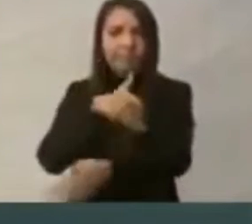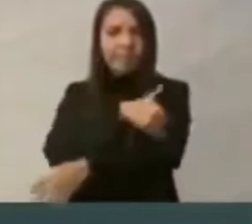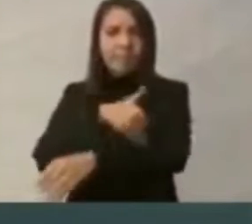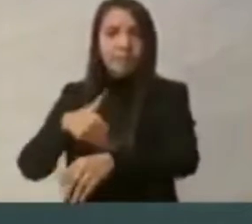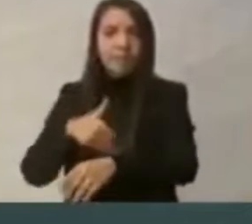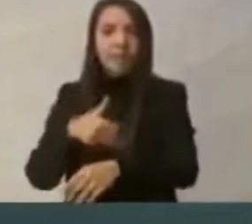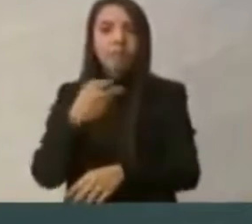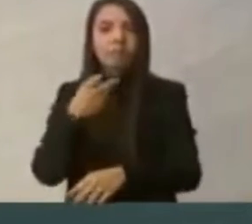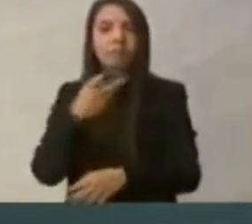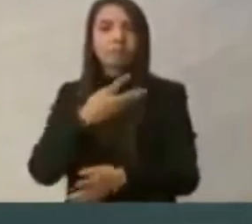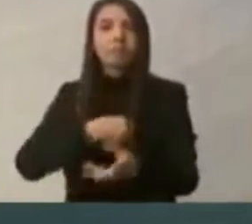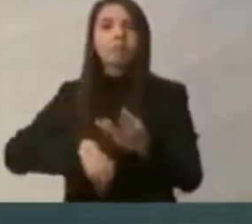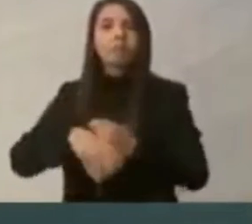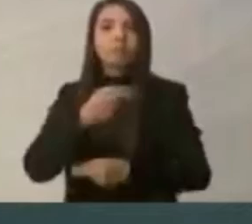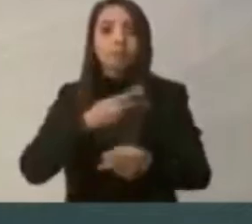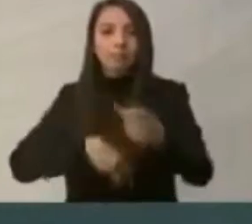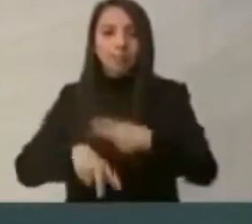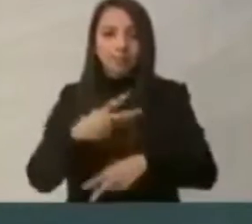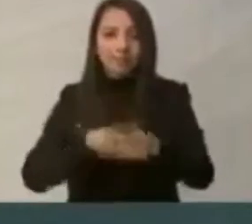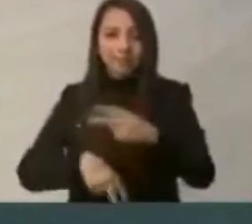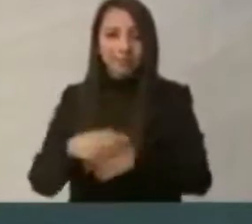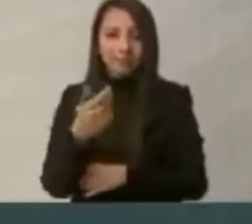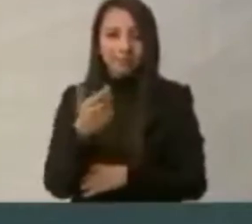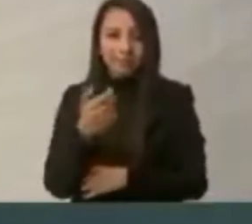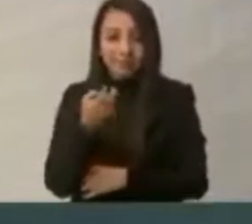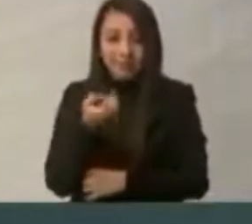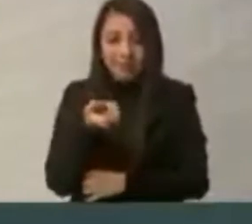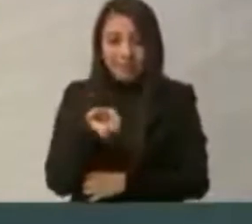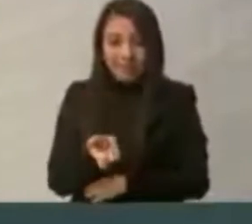al grado de que este año